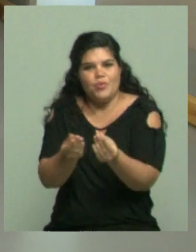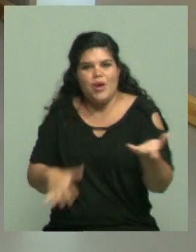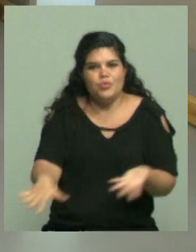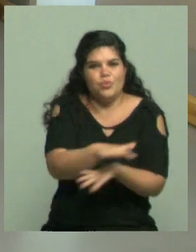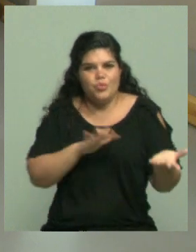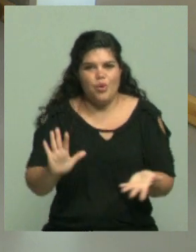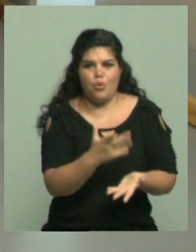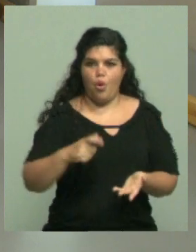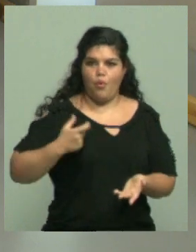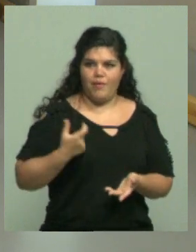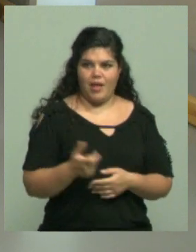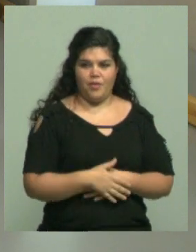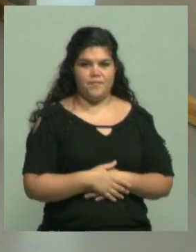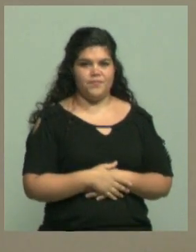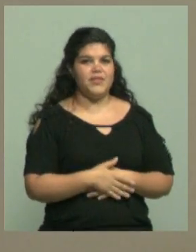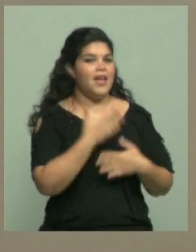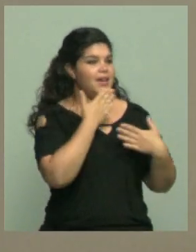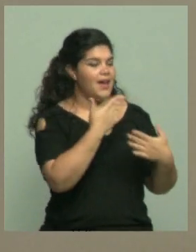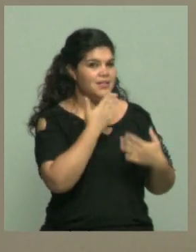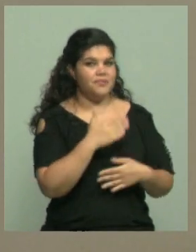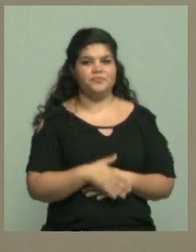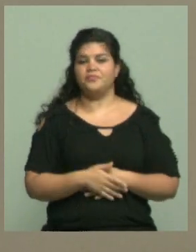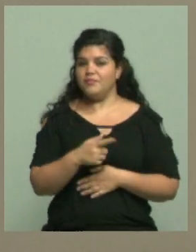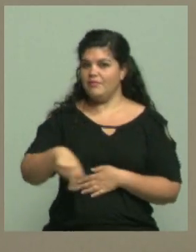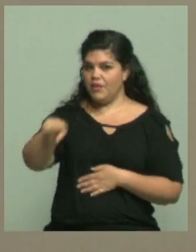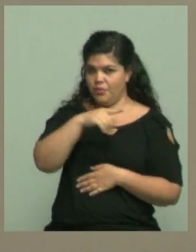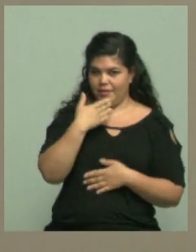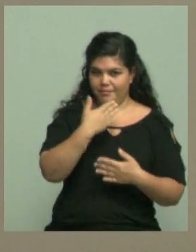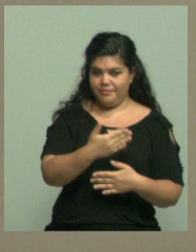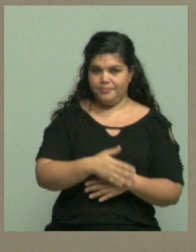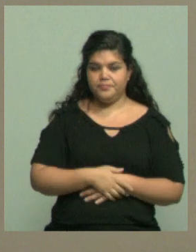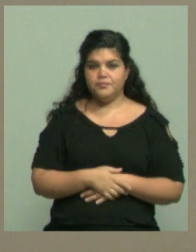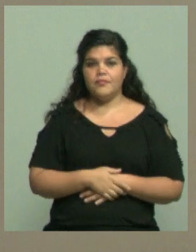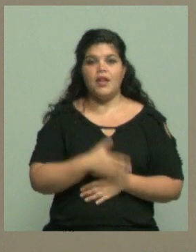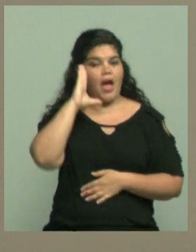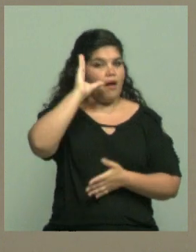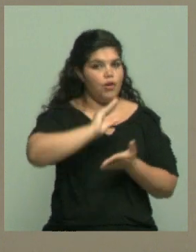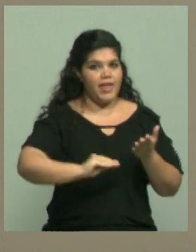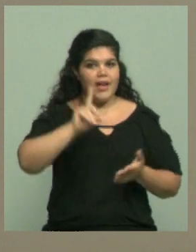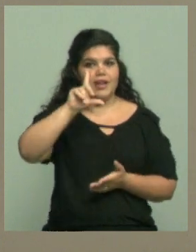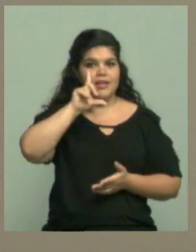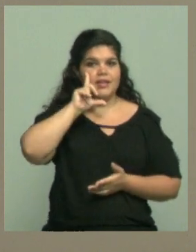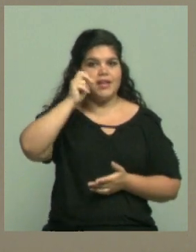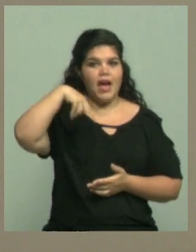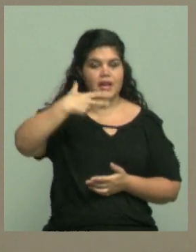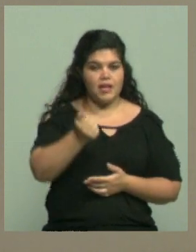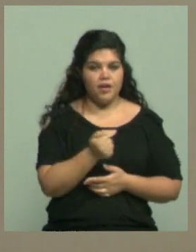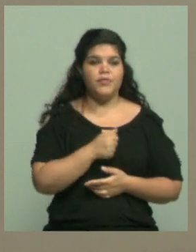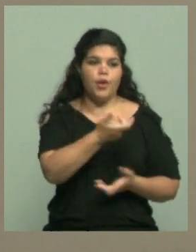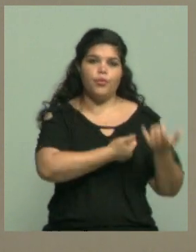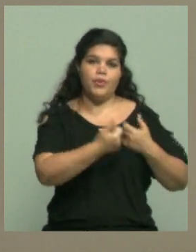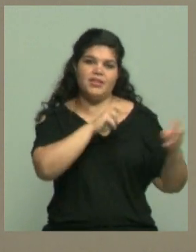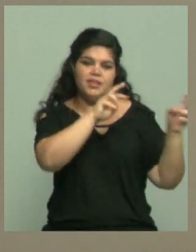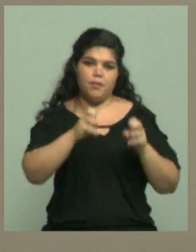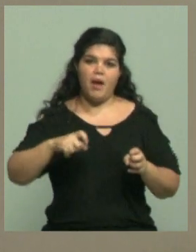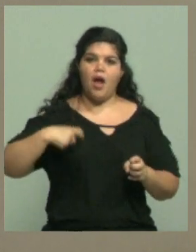profundizar. Muchísimas gracias, Liliana. A usted. Así pasaba Liliana Matus, abogada previsional, hablando de este tema, el aumento de los jubilados y el alcance de esta medida